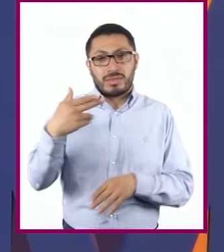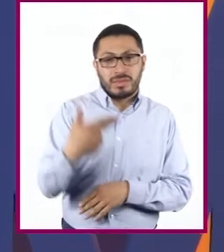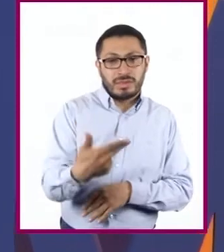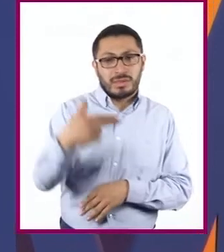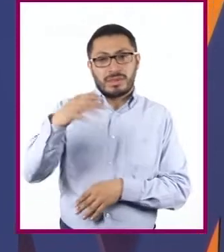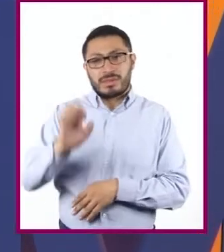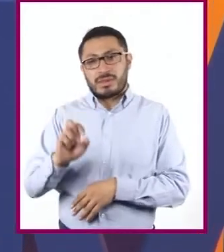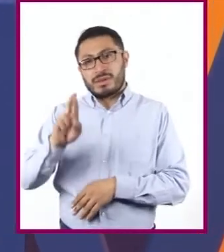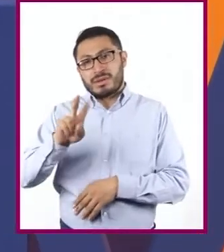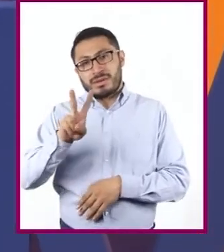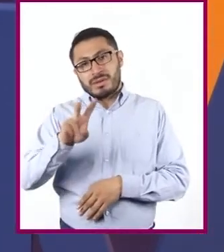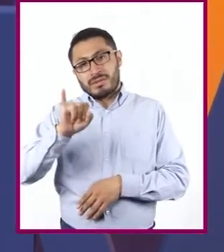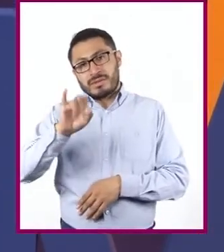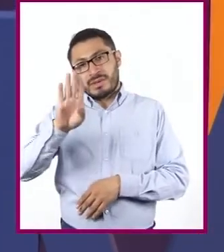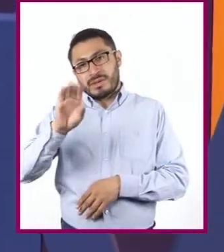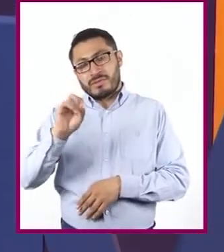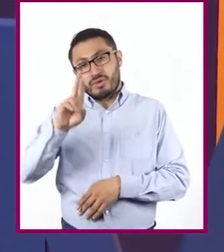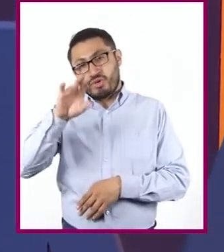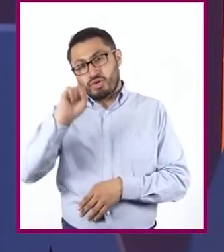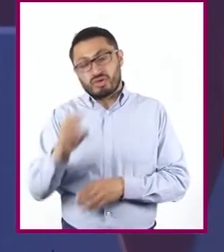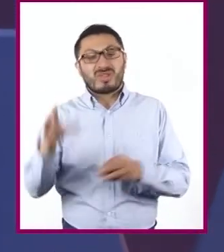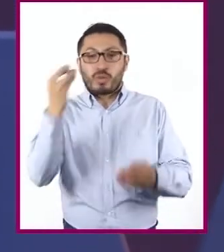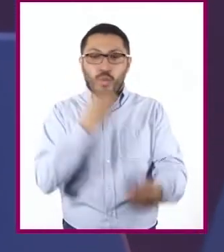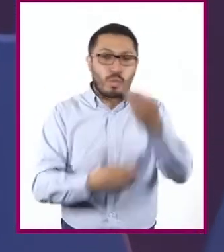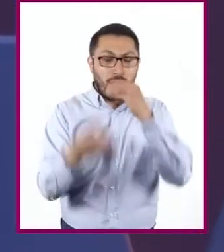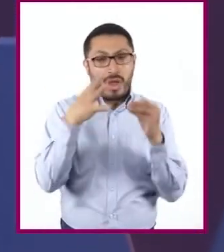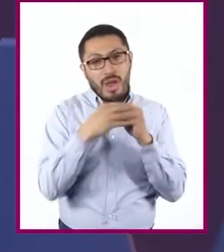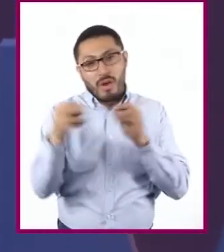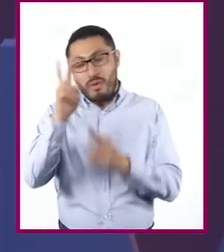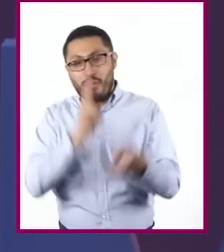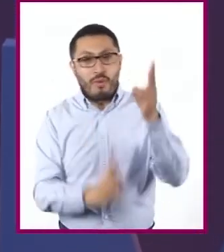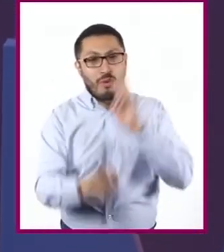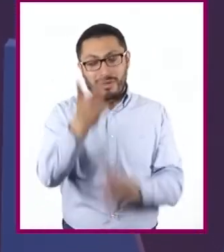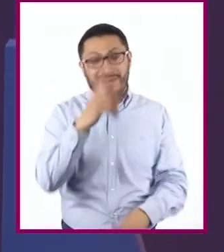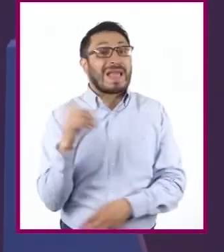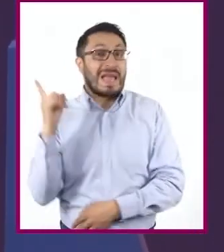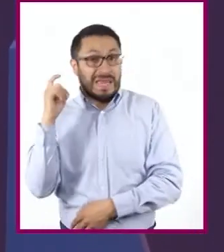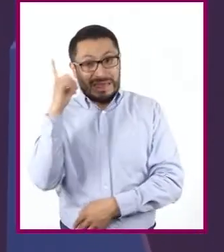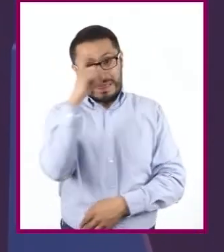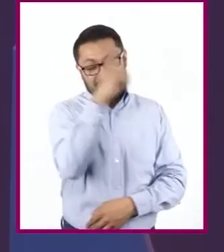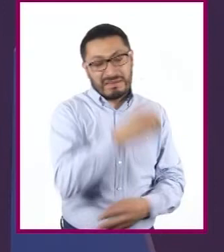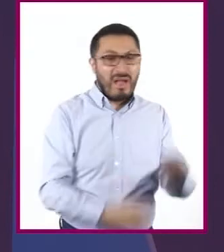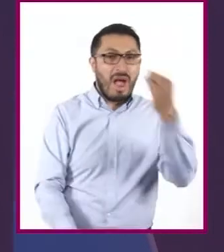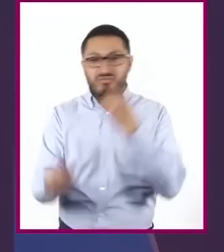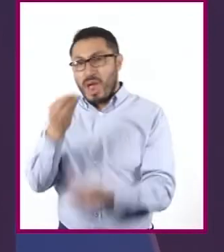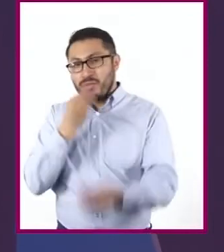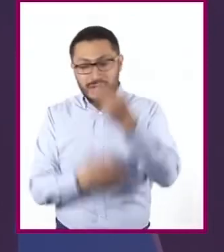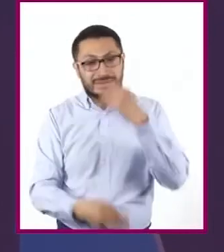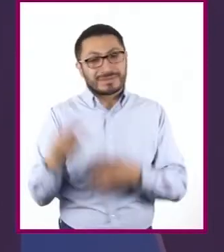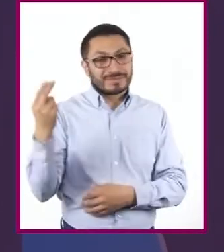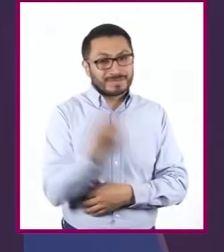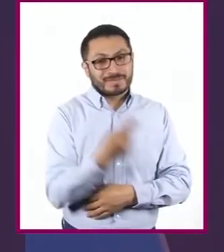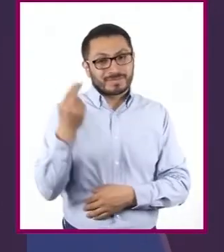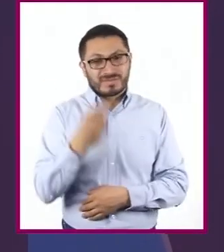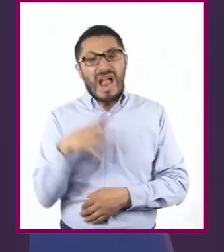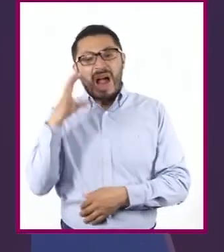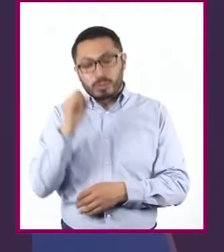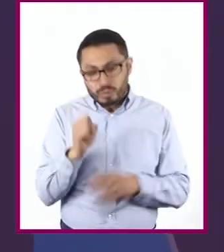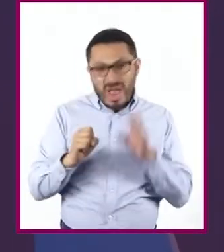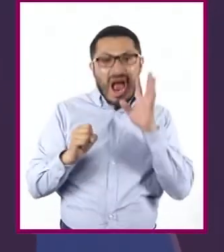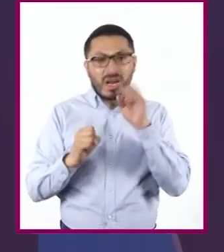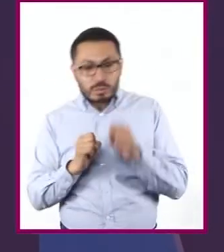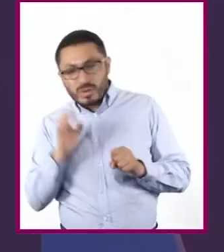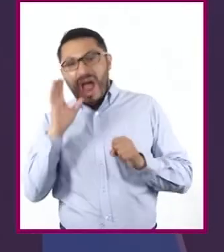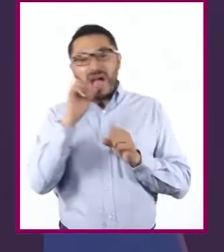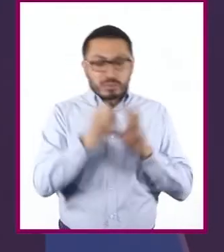solían consumir más vegetales. Los vegetales eran difíciles de digerir y requerían ser masticados por más tiempo.